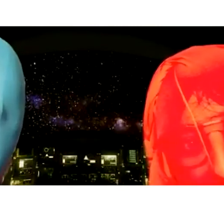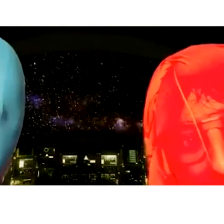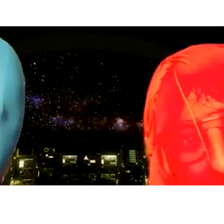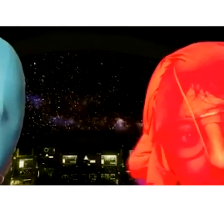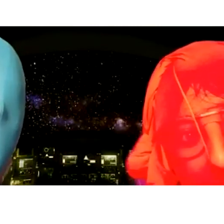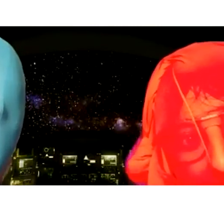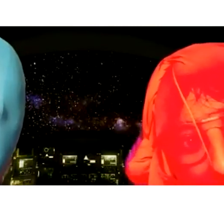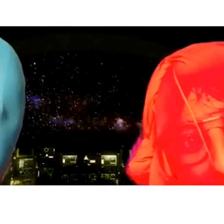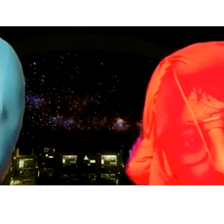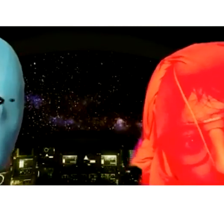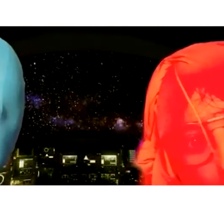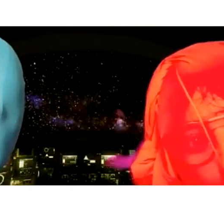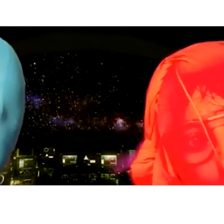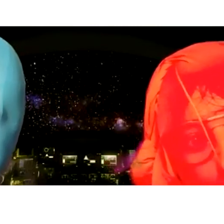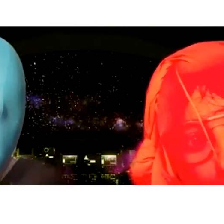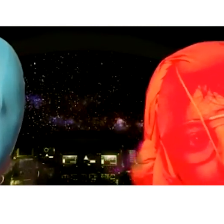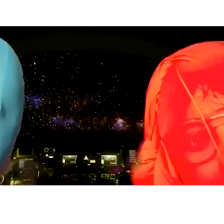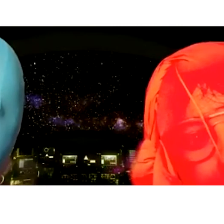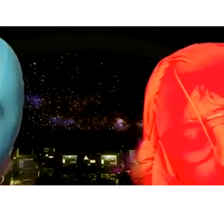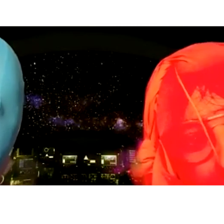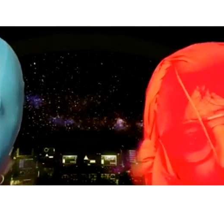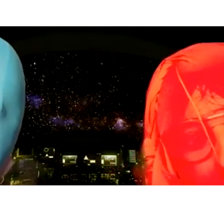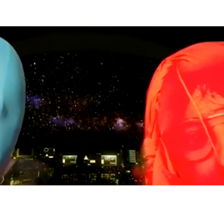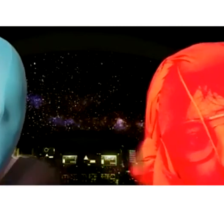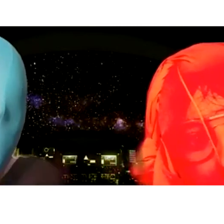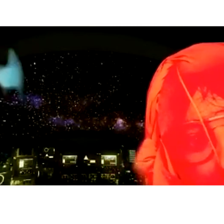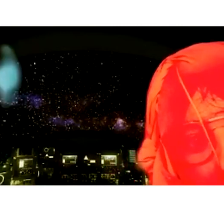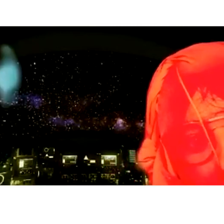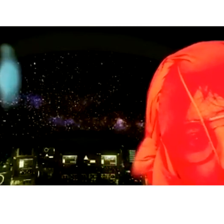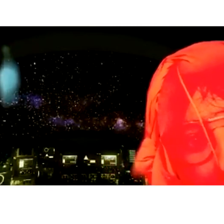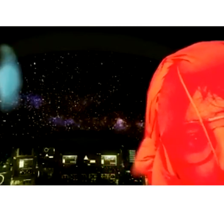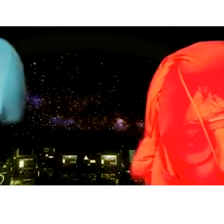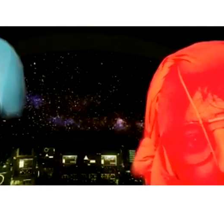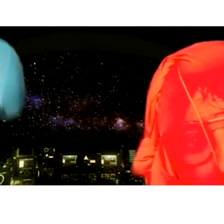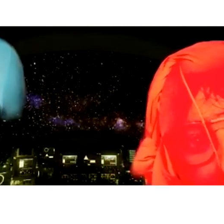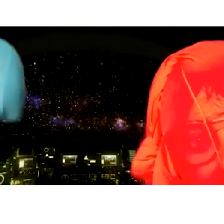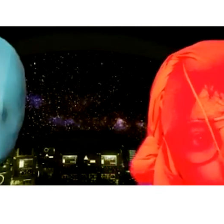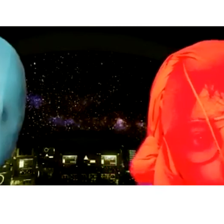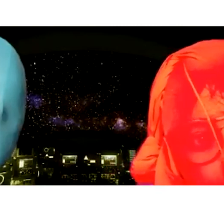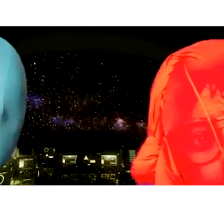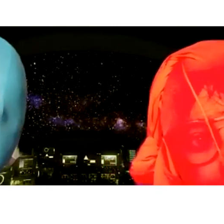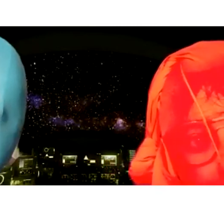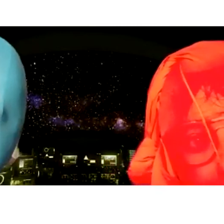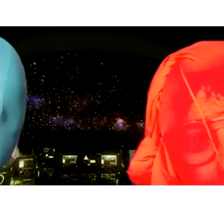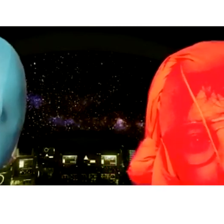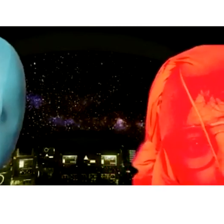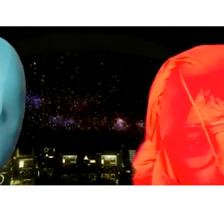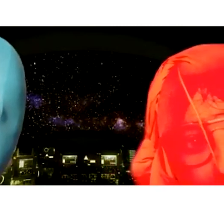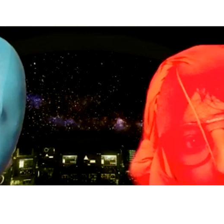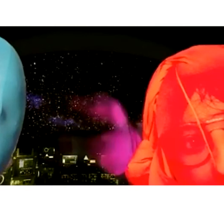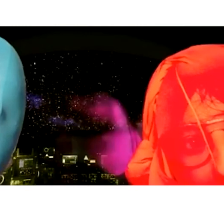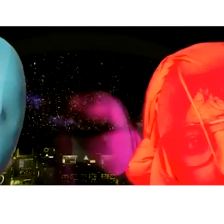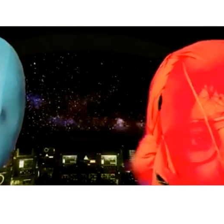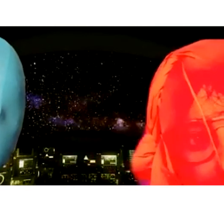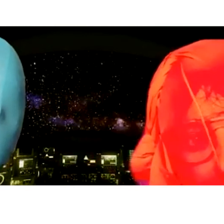sobre todo como un acto de escucha. Y quería regresar sobre esto también porque, bueno, también en prácticas que tuvimos desde distintos ejercicios